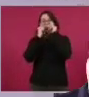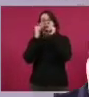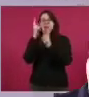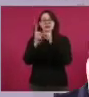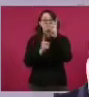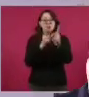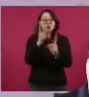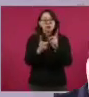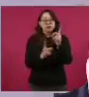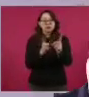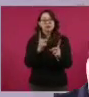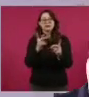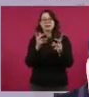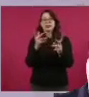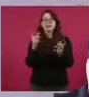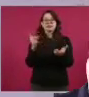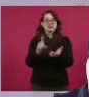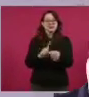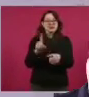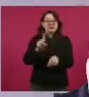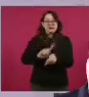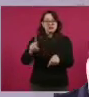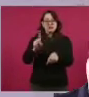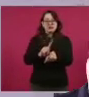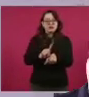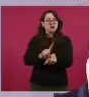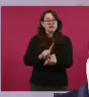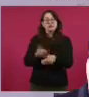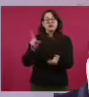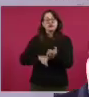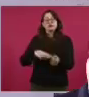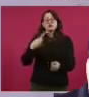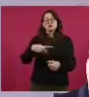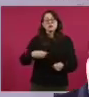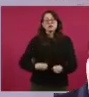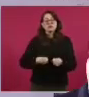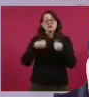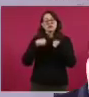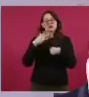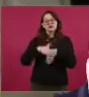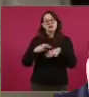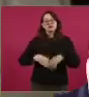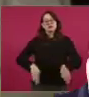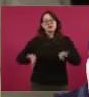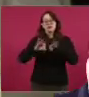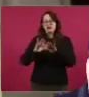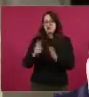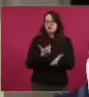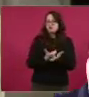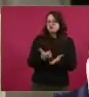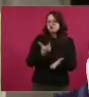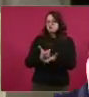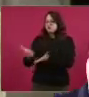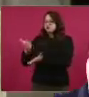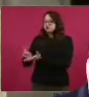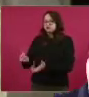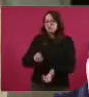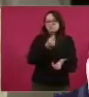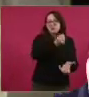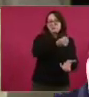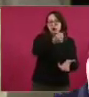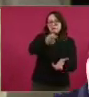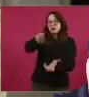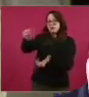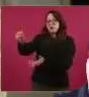del por qué y para qué están todos los días. Es un estímulo económico que antes no existía, un estímulo económico que